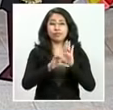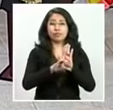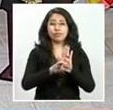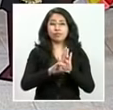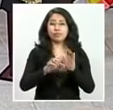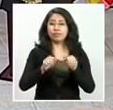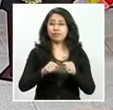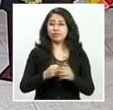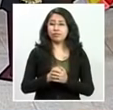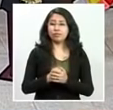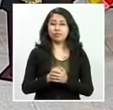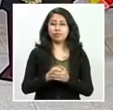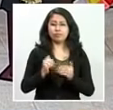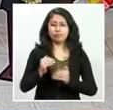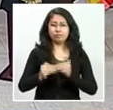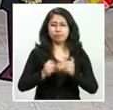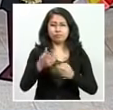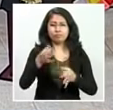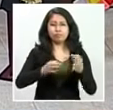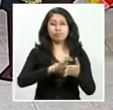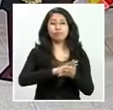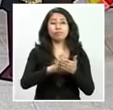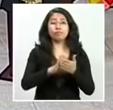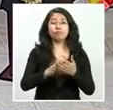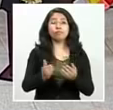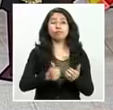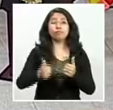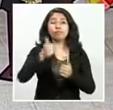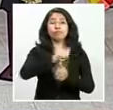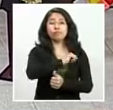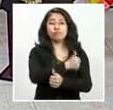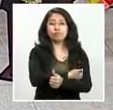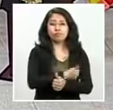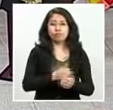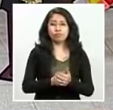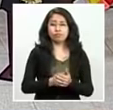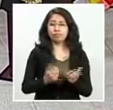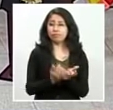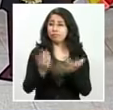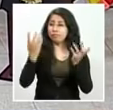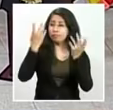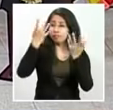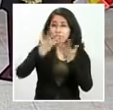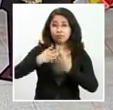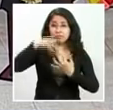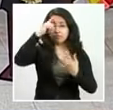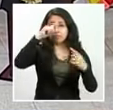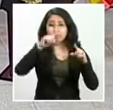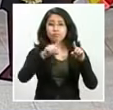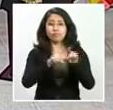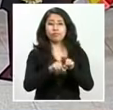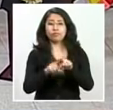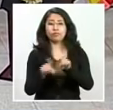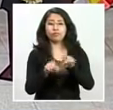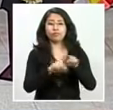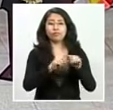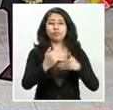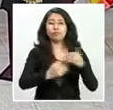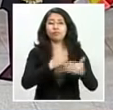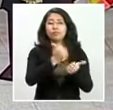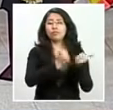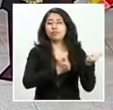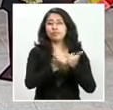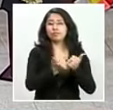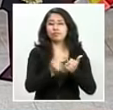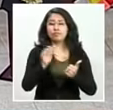mandato expreso en procesos judiciales, extrajudiciales, conciliatorios, procesos arbitrales y administrativos en el